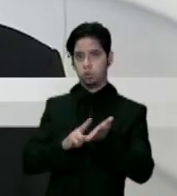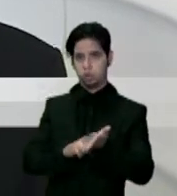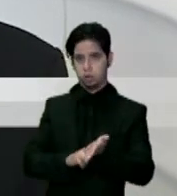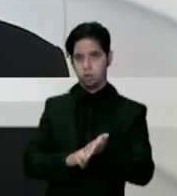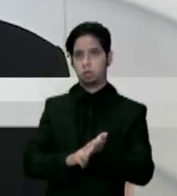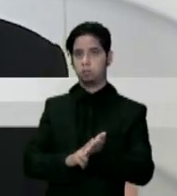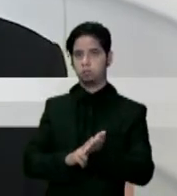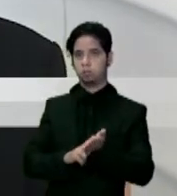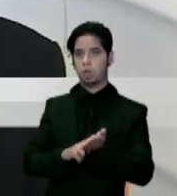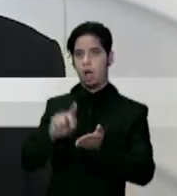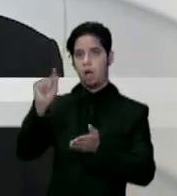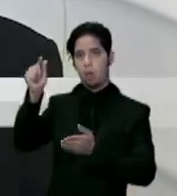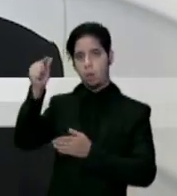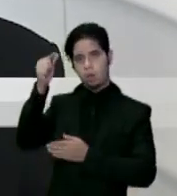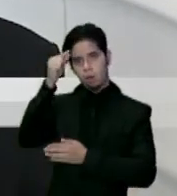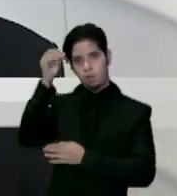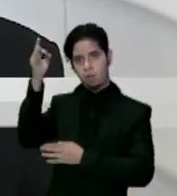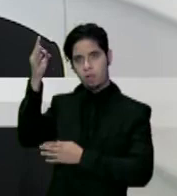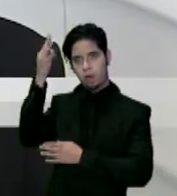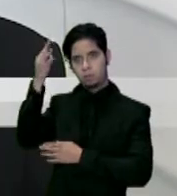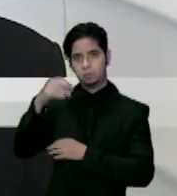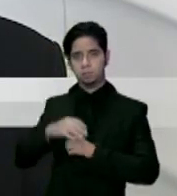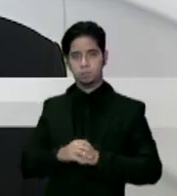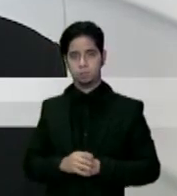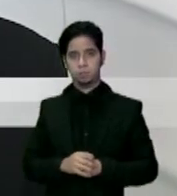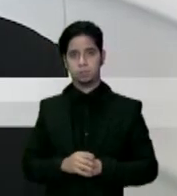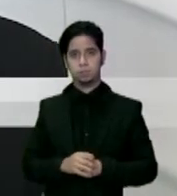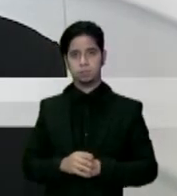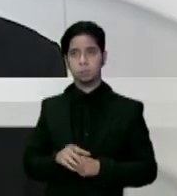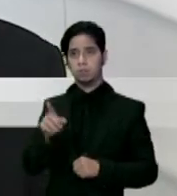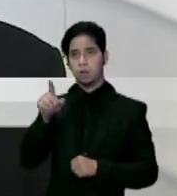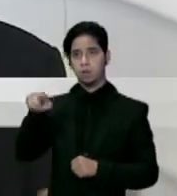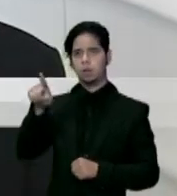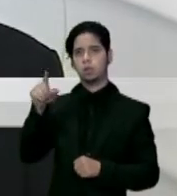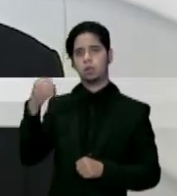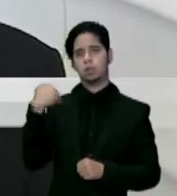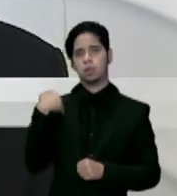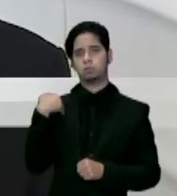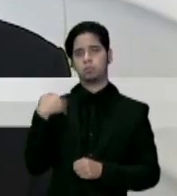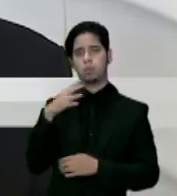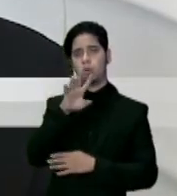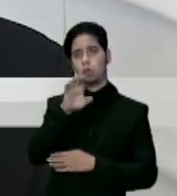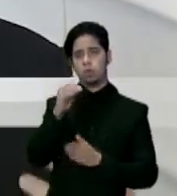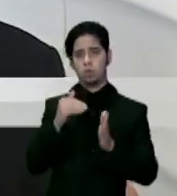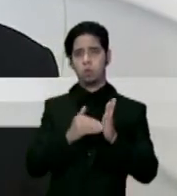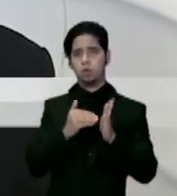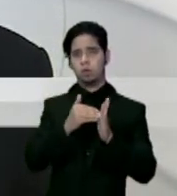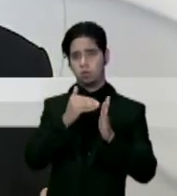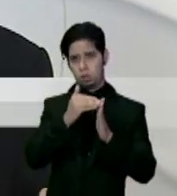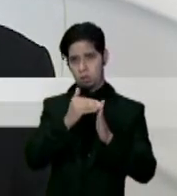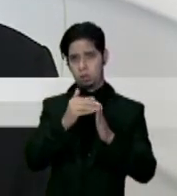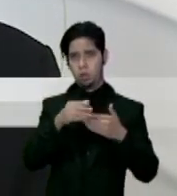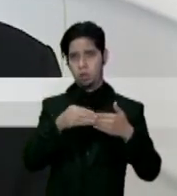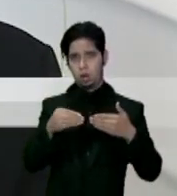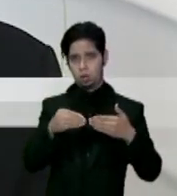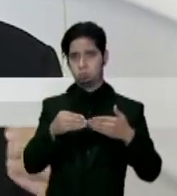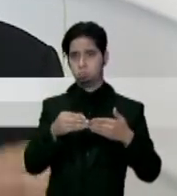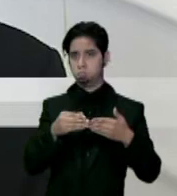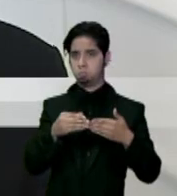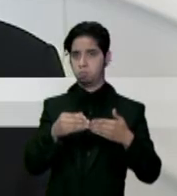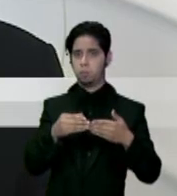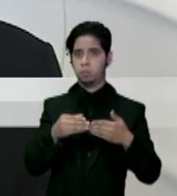federal. El gobierno federal tiene cerca de 400 millones de dólares disponibles para que